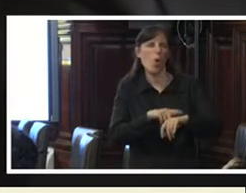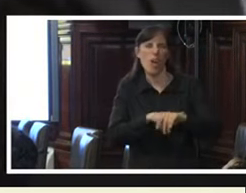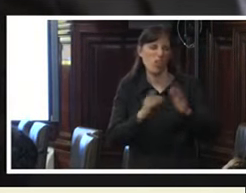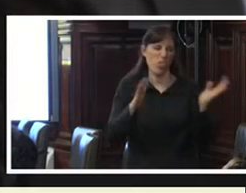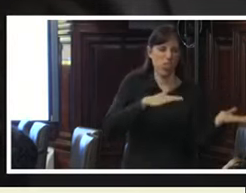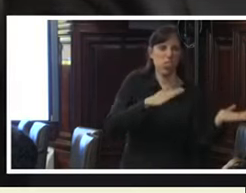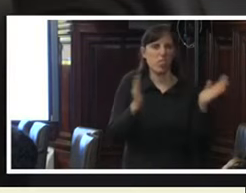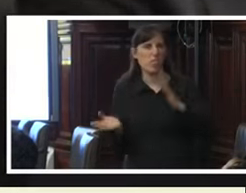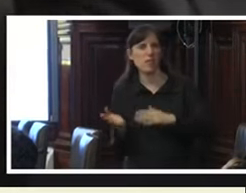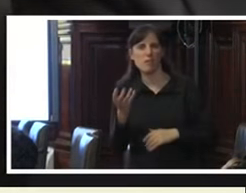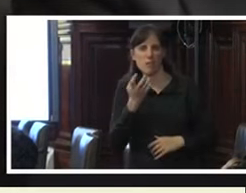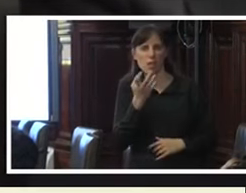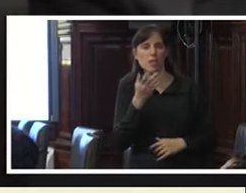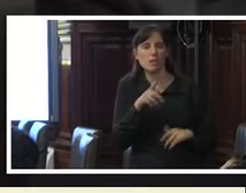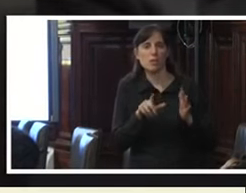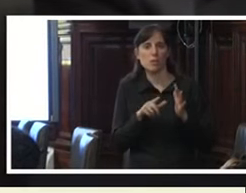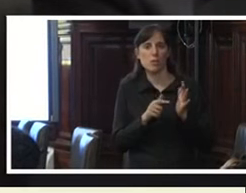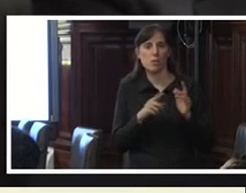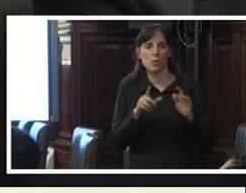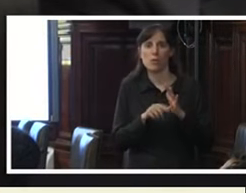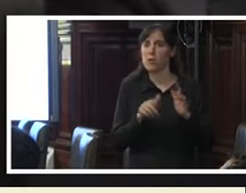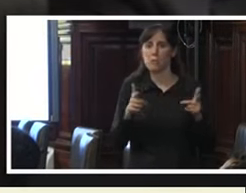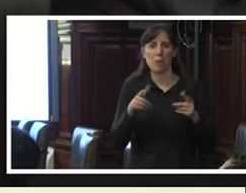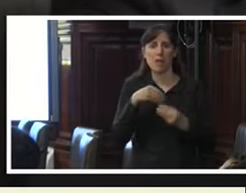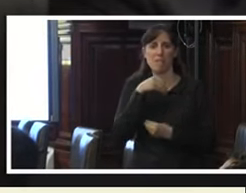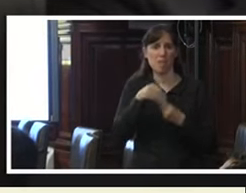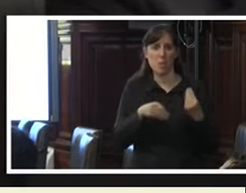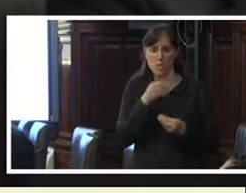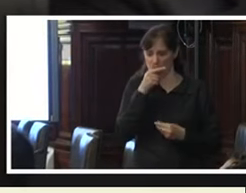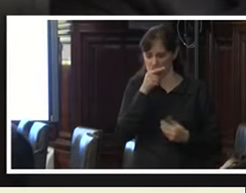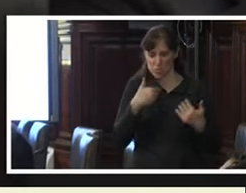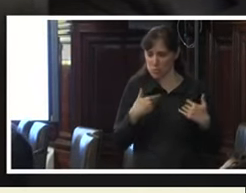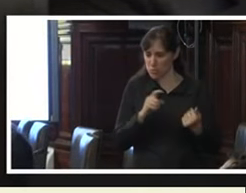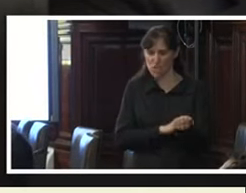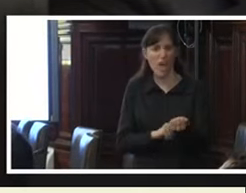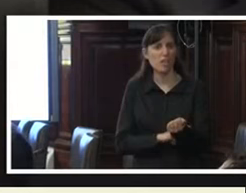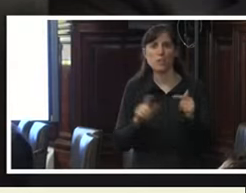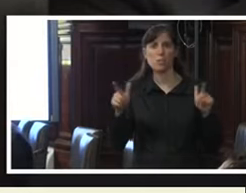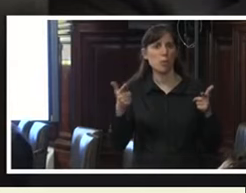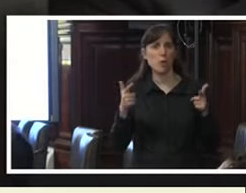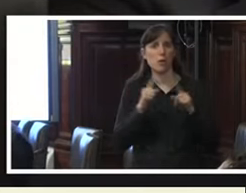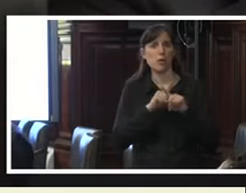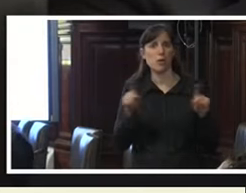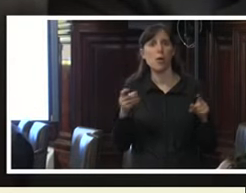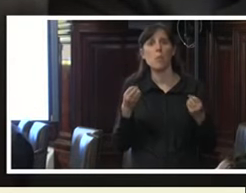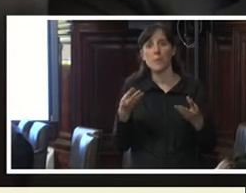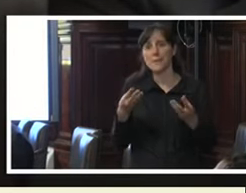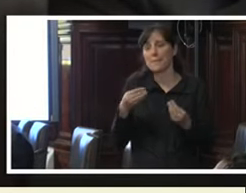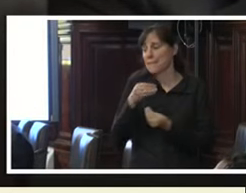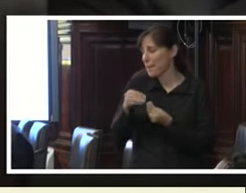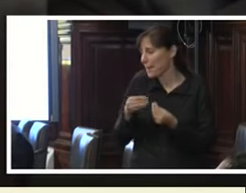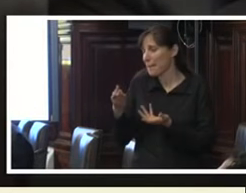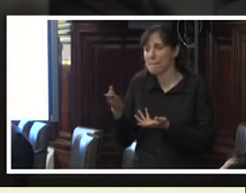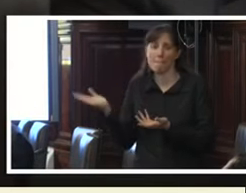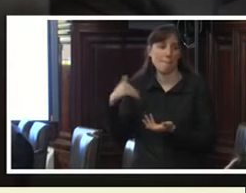por otro lado la ausencia de familiares directos que acompañen esta etapa de sus vidas hace que establezcan familias entre pares y no